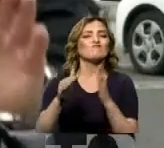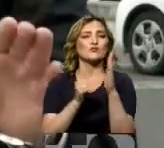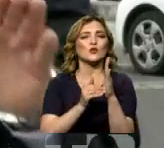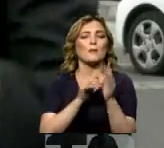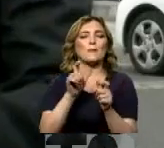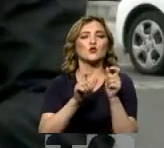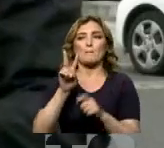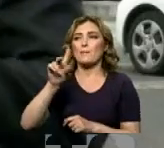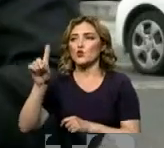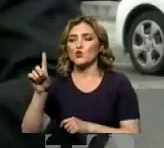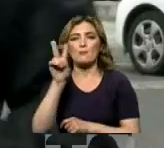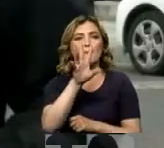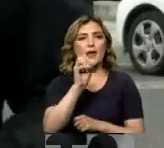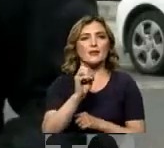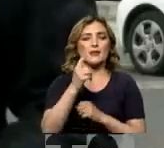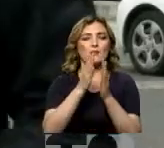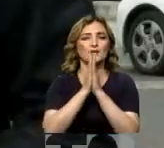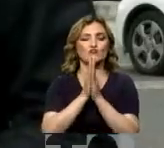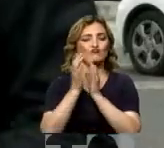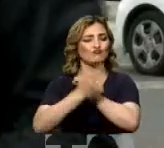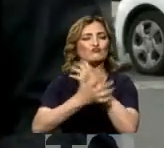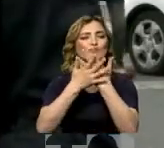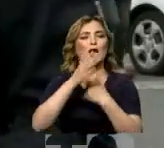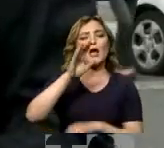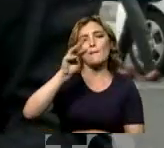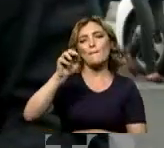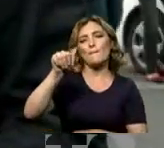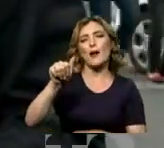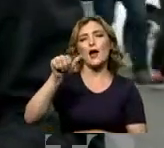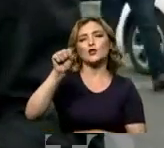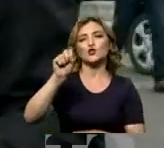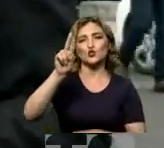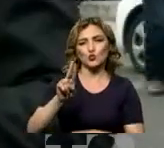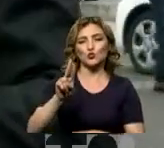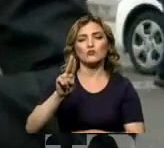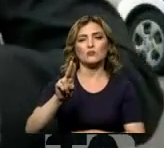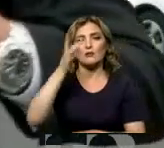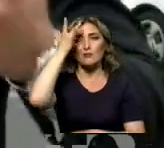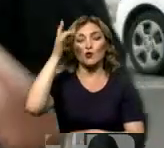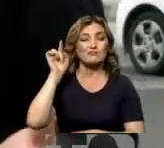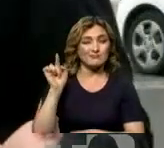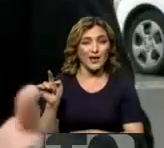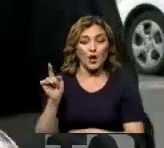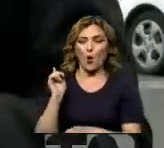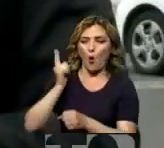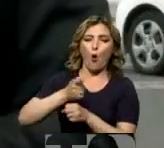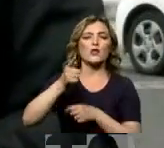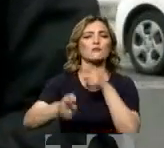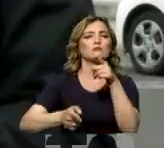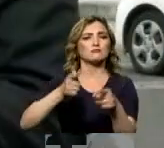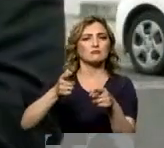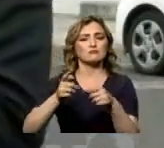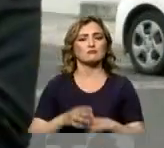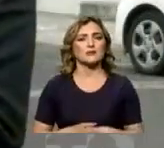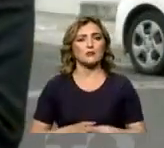de 20 de ellos. Uno, Yamil Massú, por haber sido quien recibía órdenes. La